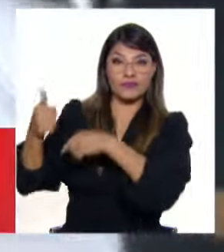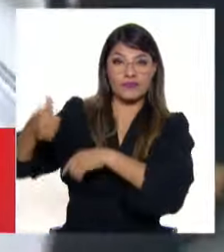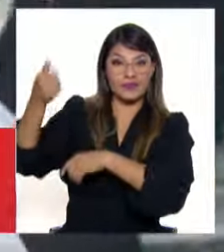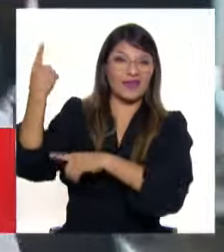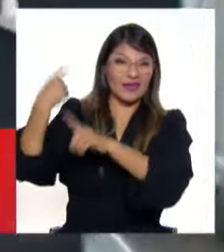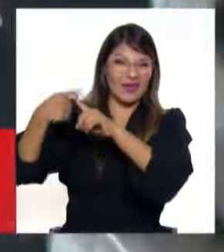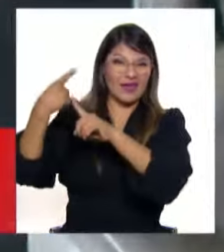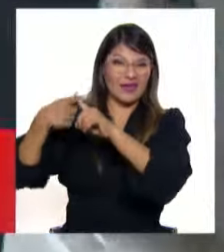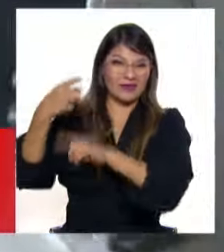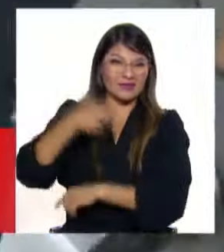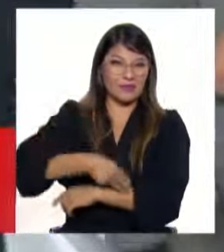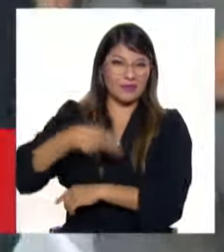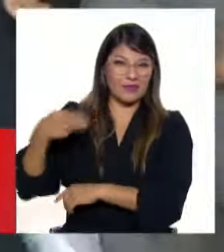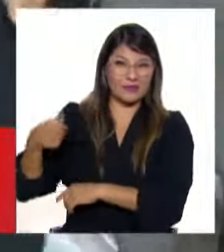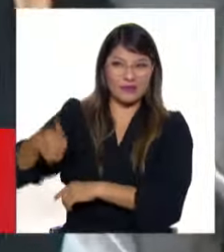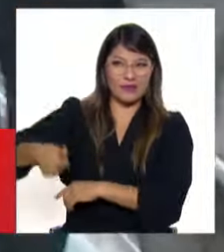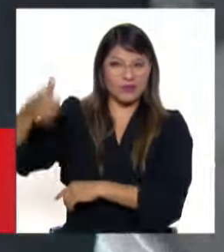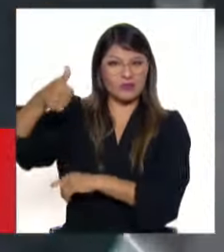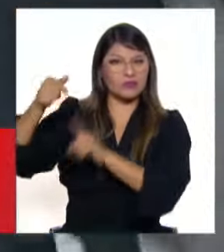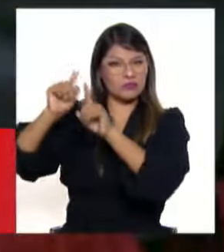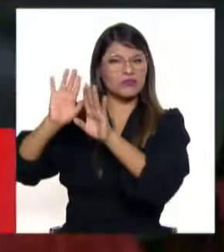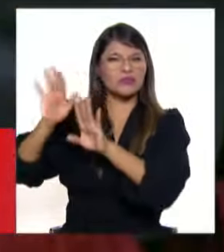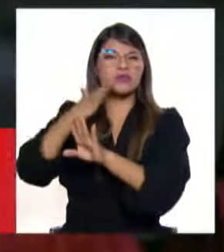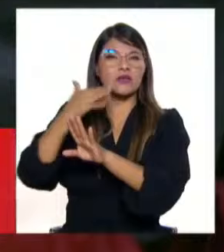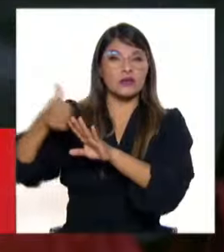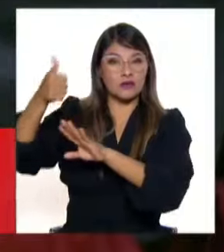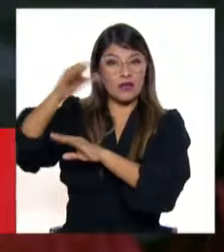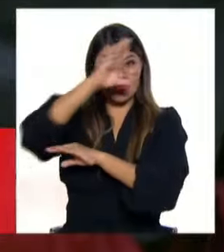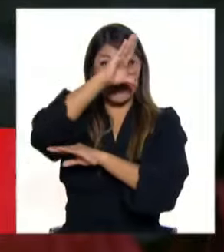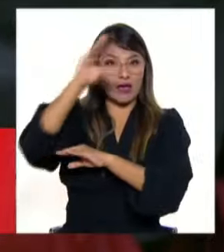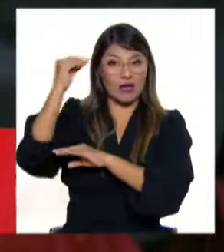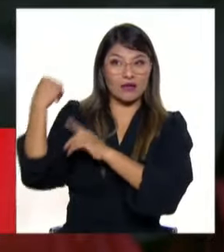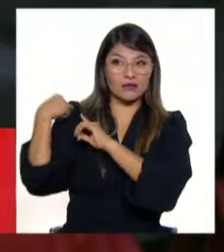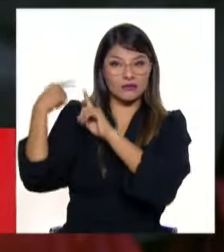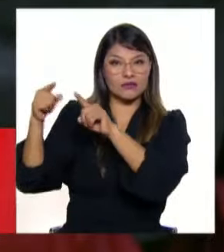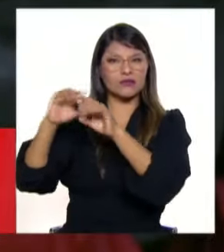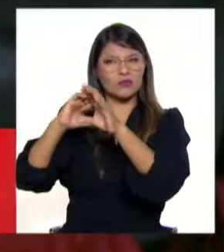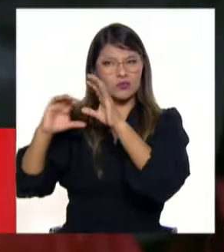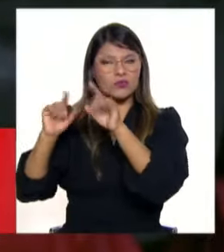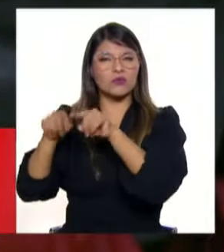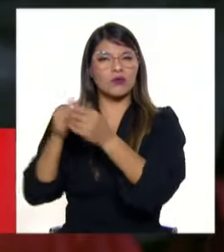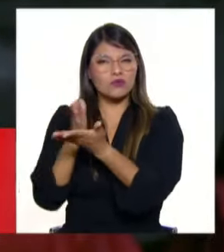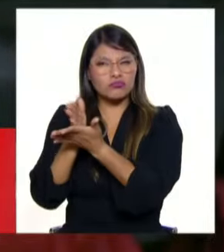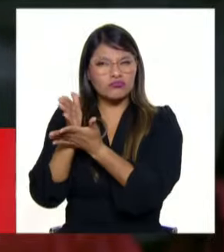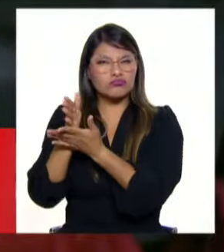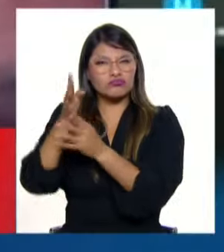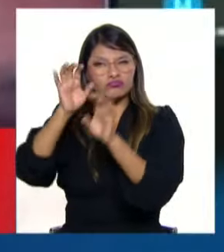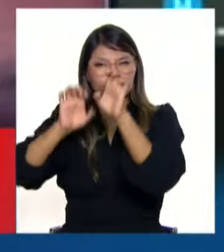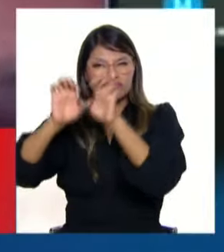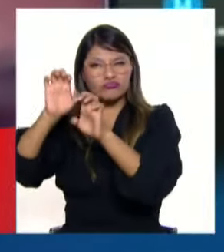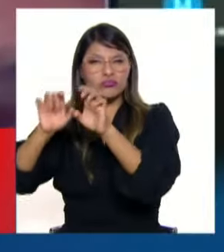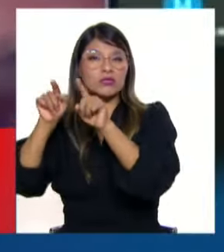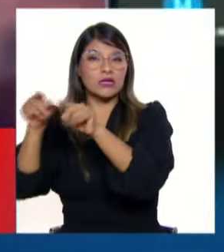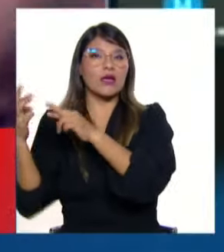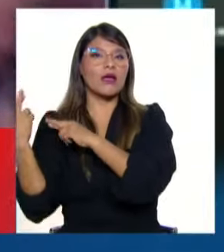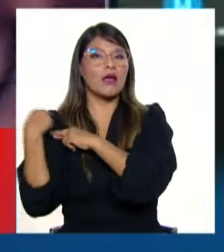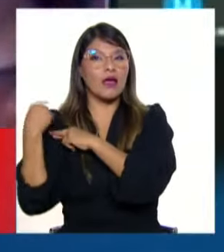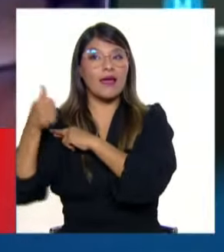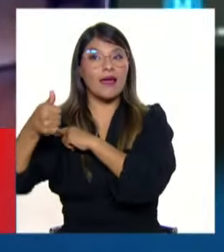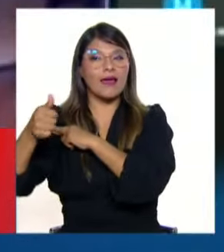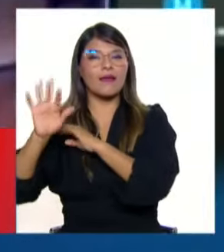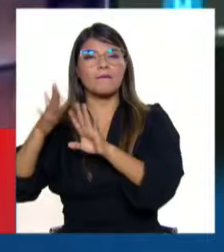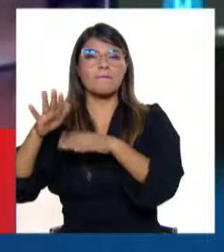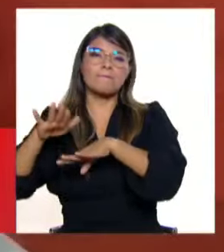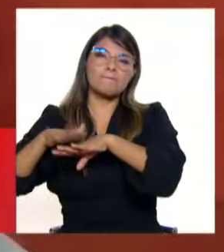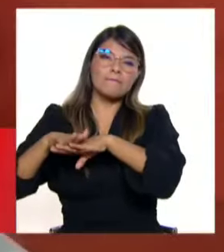gabinete del expresidente Pedro Castillo fue comunicarse con un testigo del proceso que se le sigue como presunto coautor del delito de